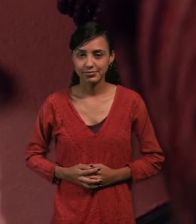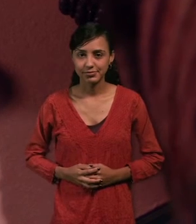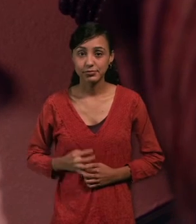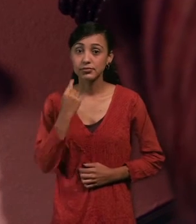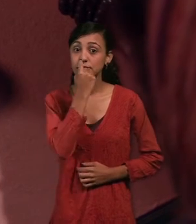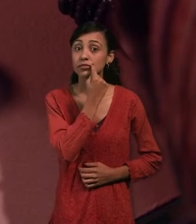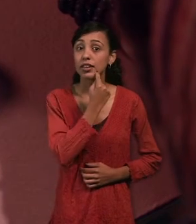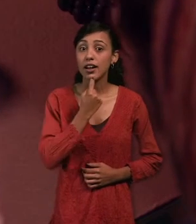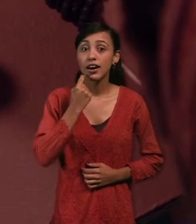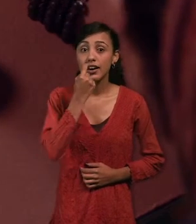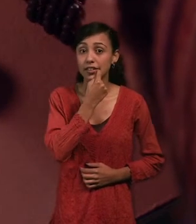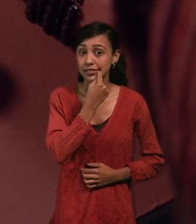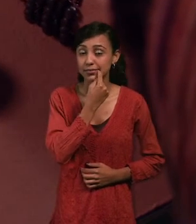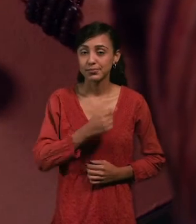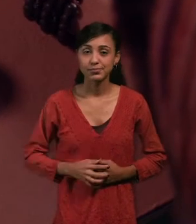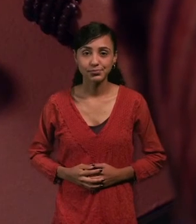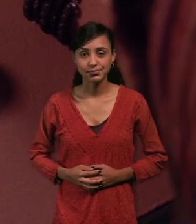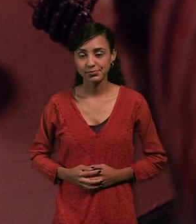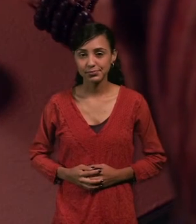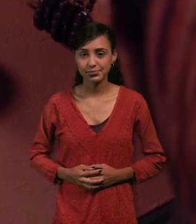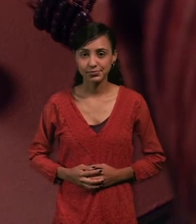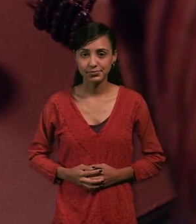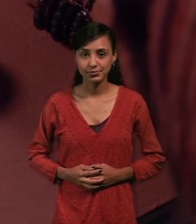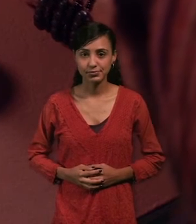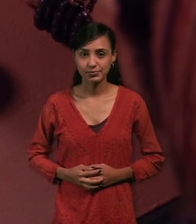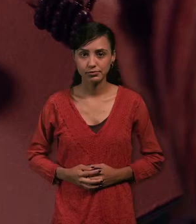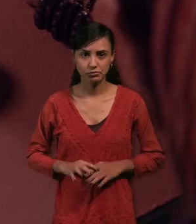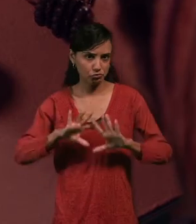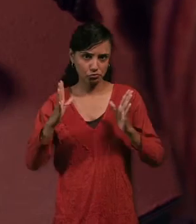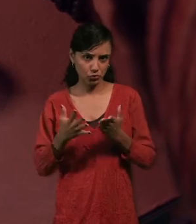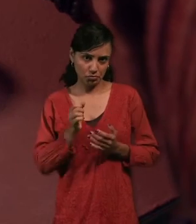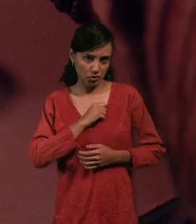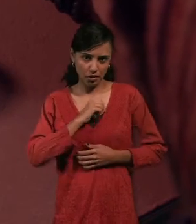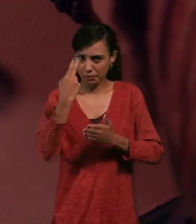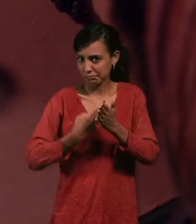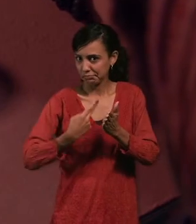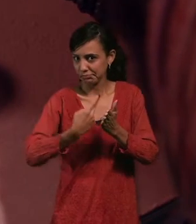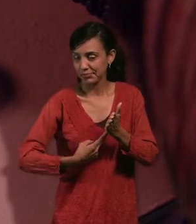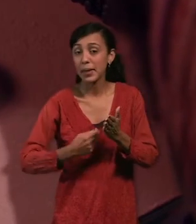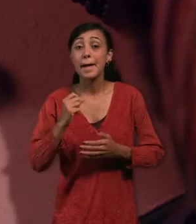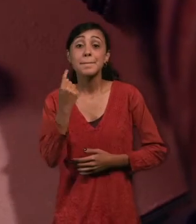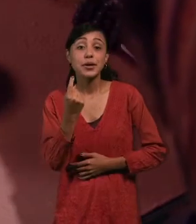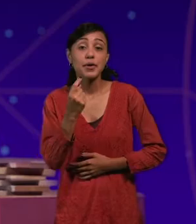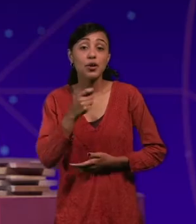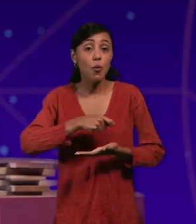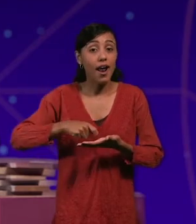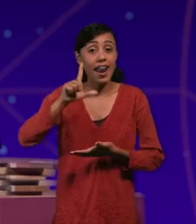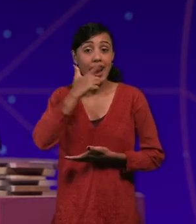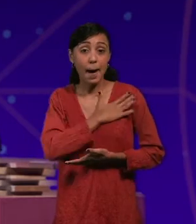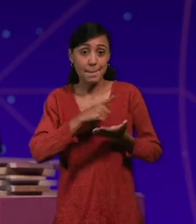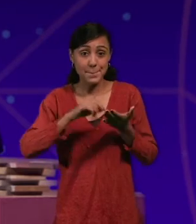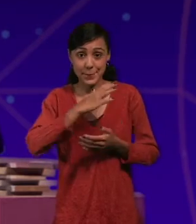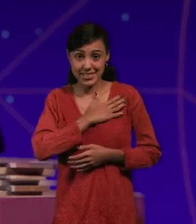La boca y todos los detalles que yo quiera. Primero lo hago con lápiz y